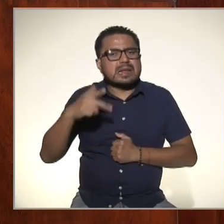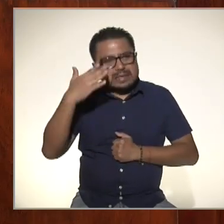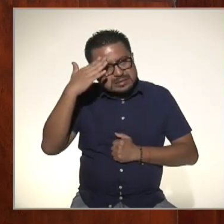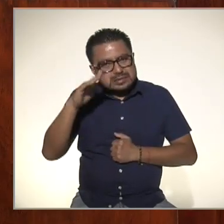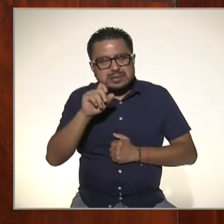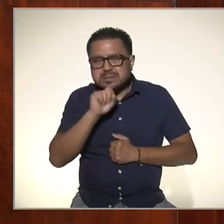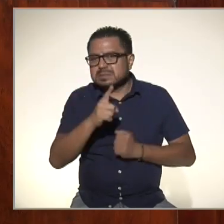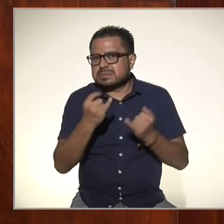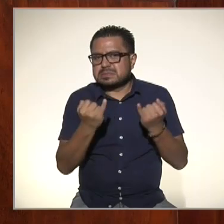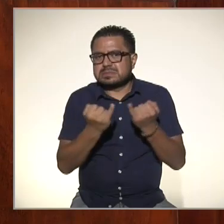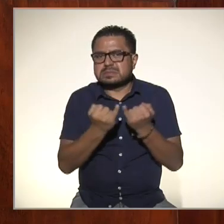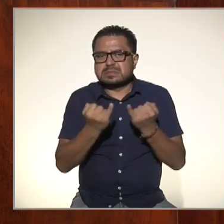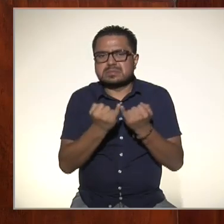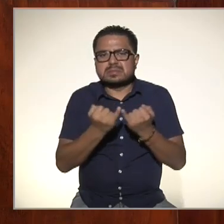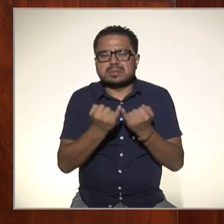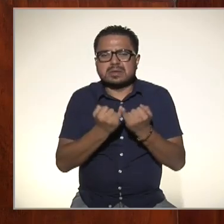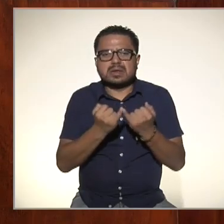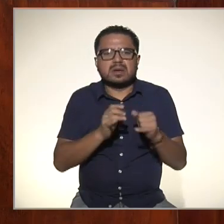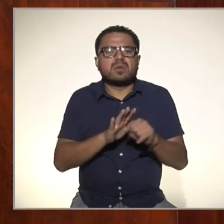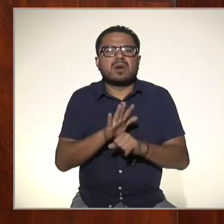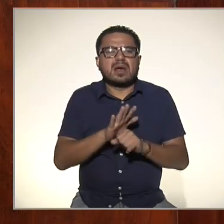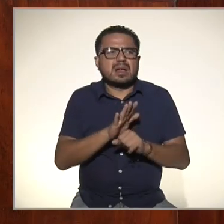qué tanto,